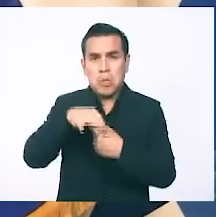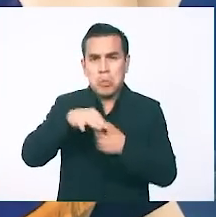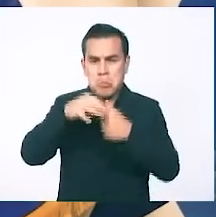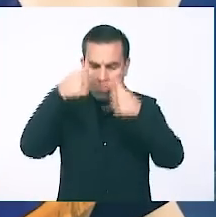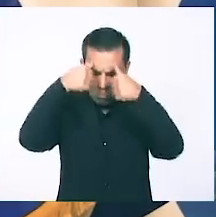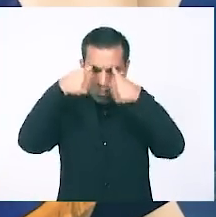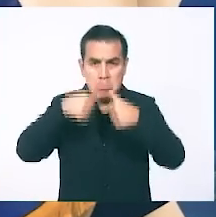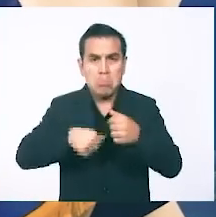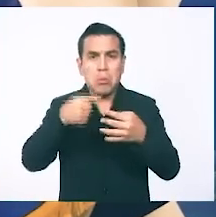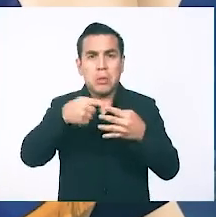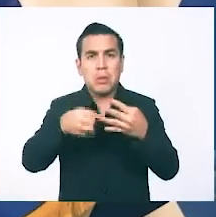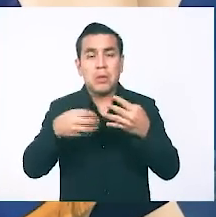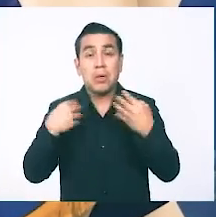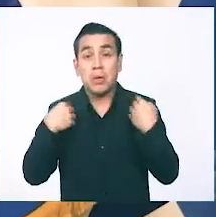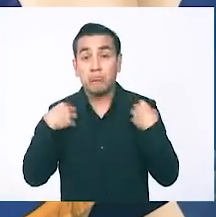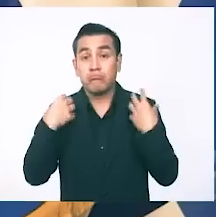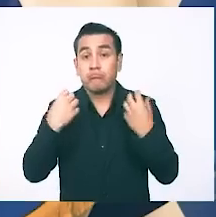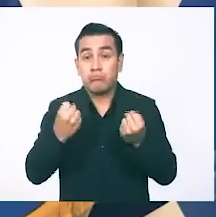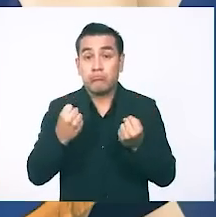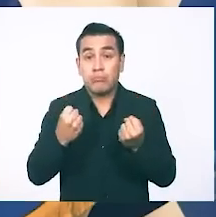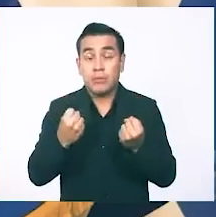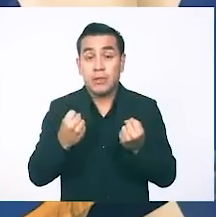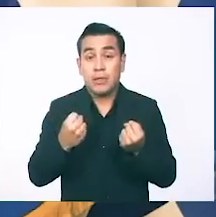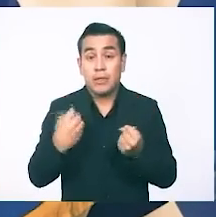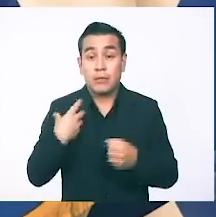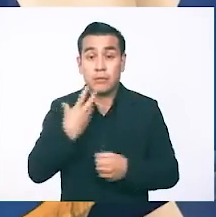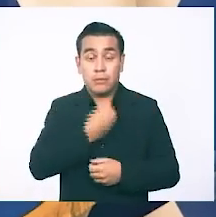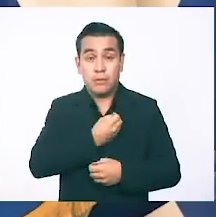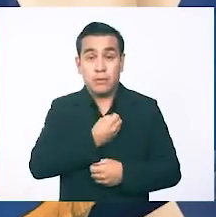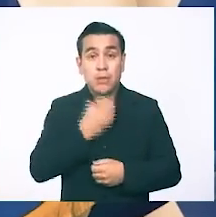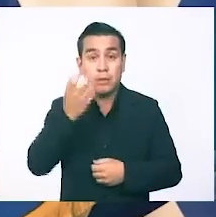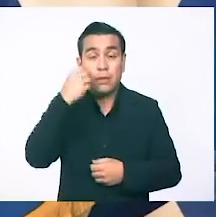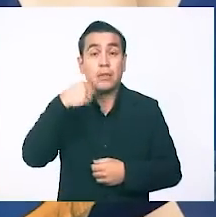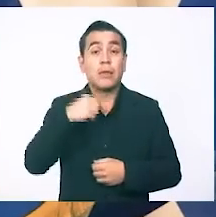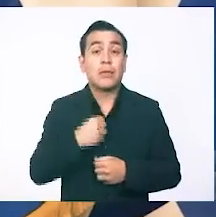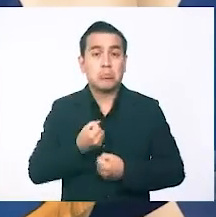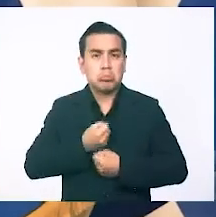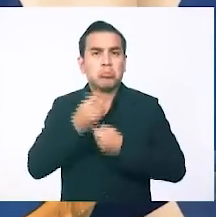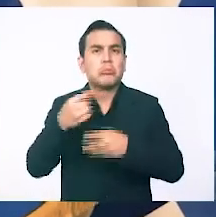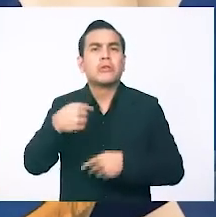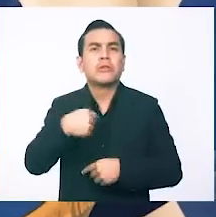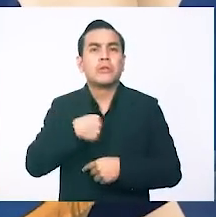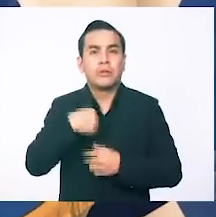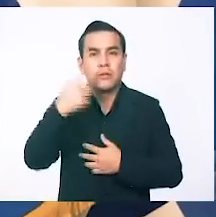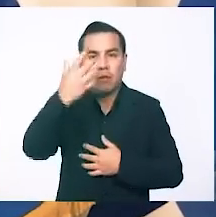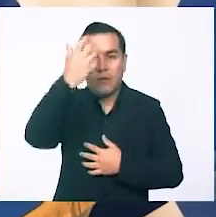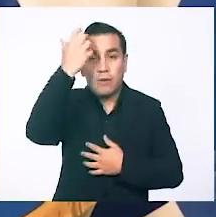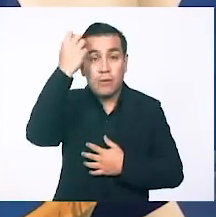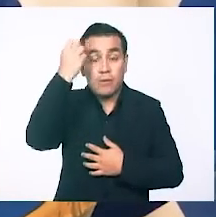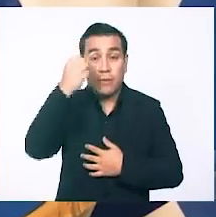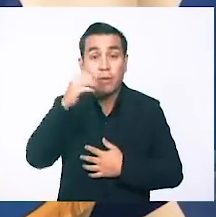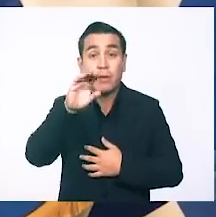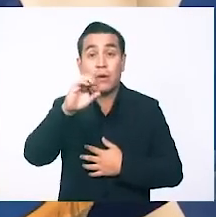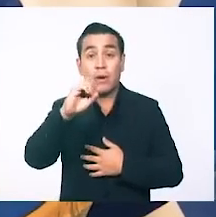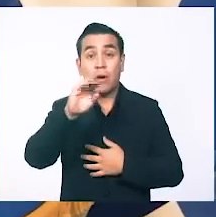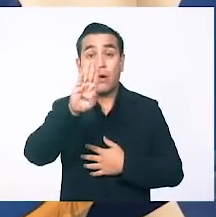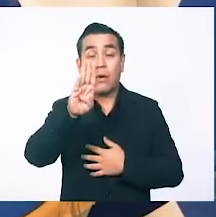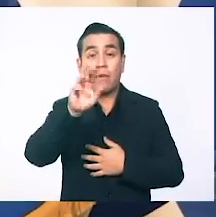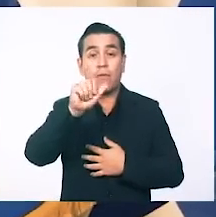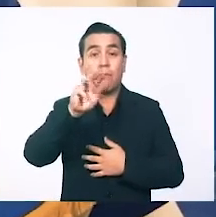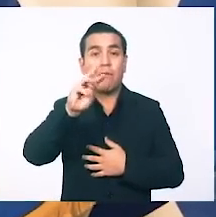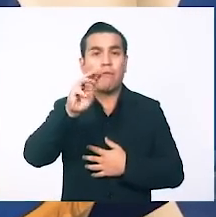ley. Oh, ni siquiera dijo nosotros ganamos, dijo yo gané. Lo que Obama estaba diciendo